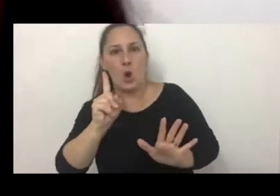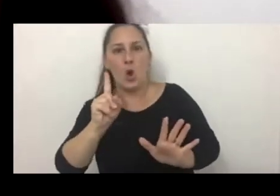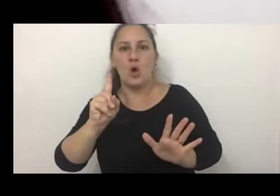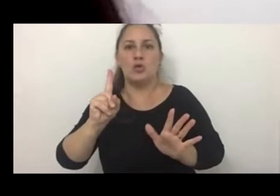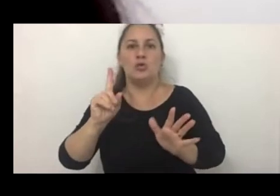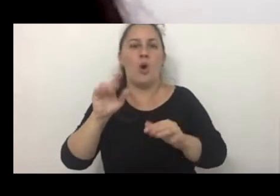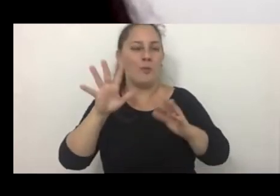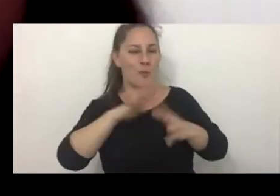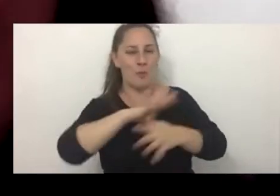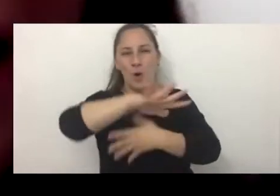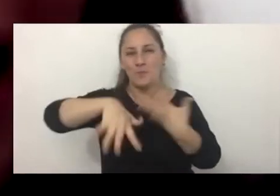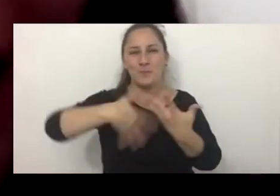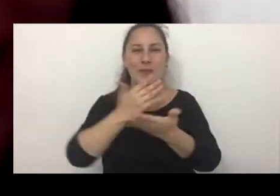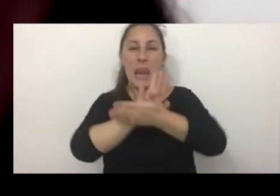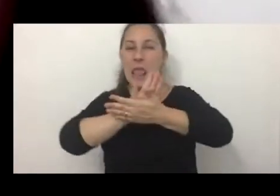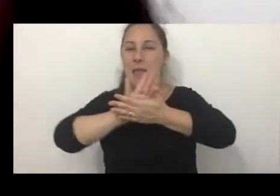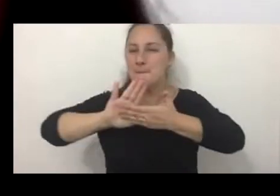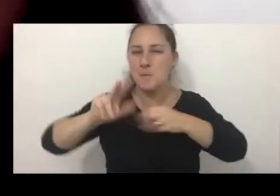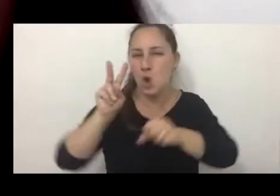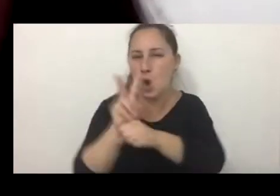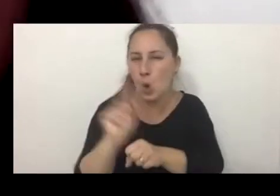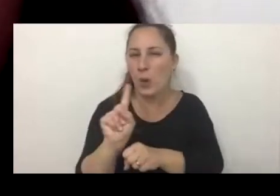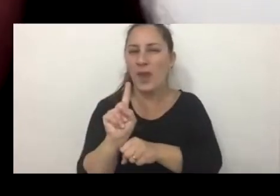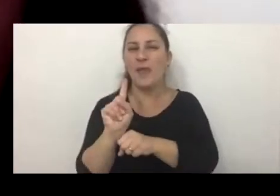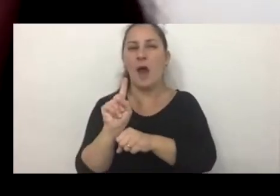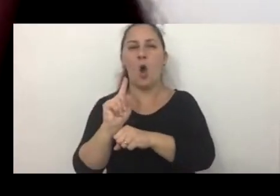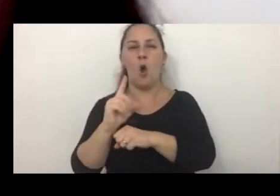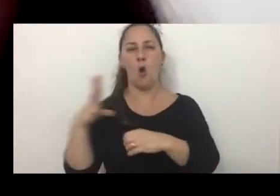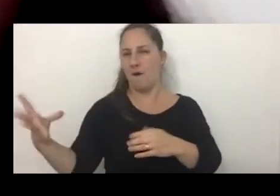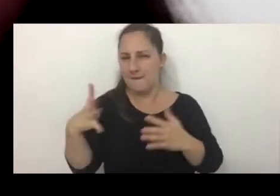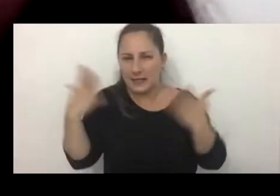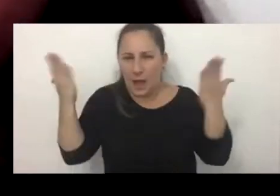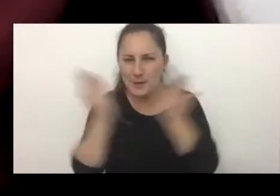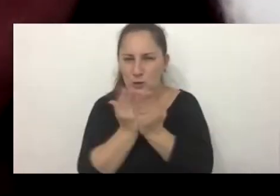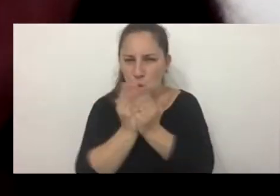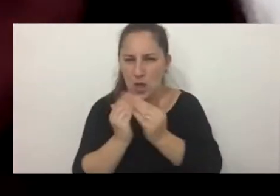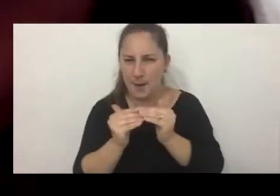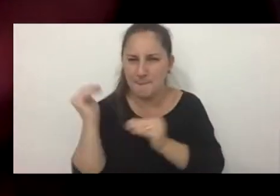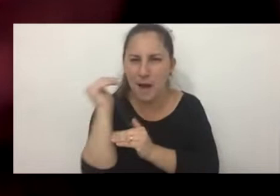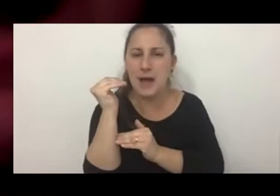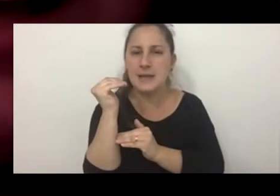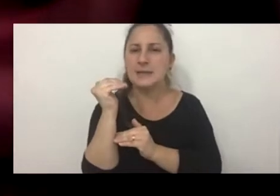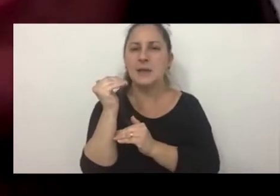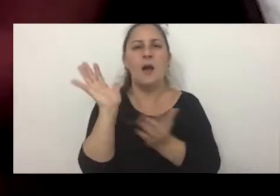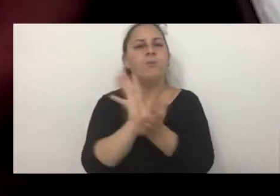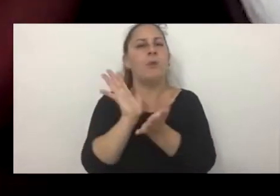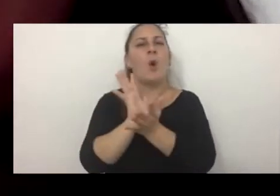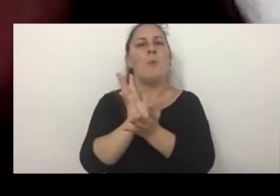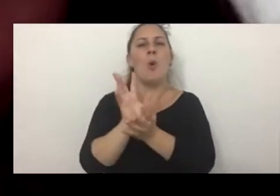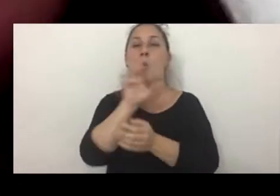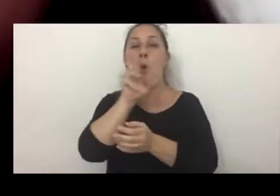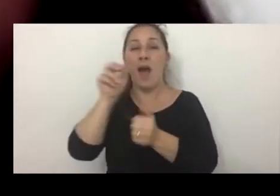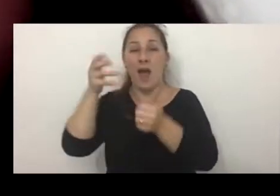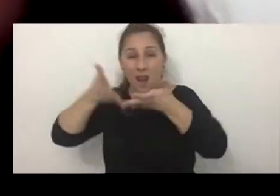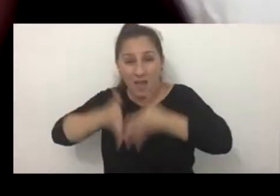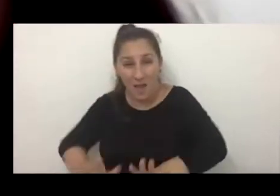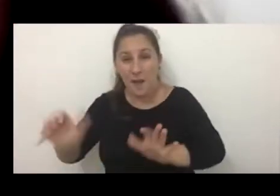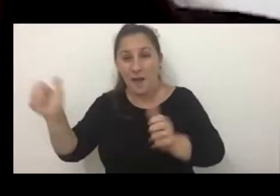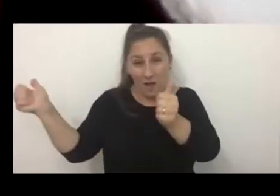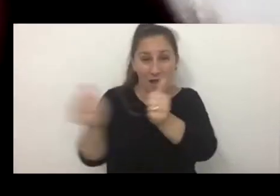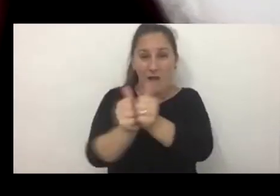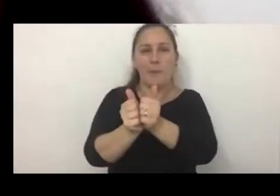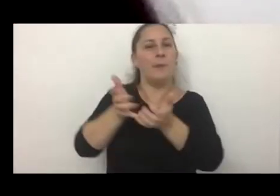como teñida de esta cosa subjetiva de la mujer ignorante,